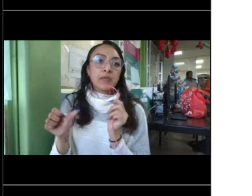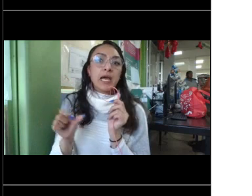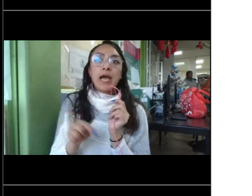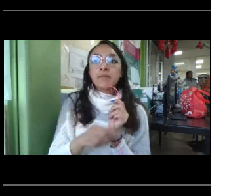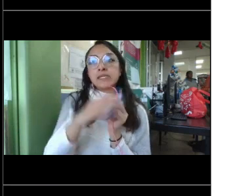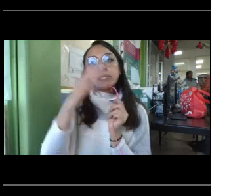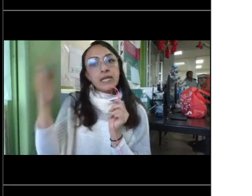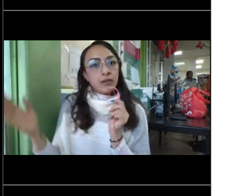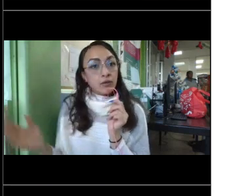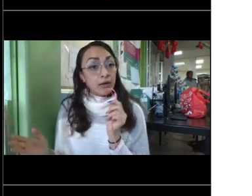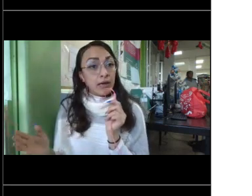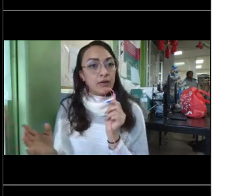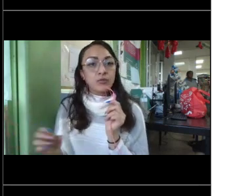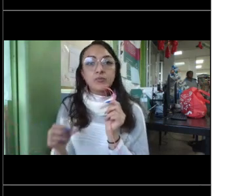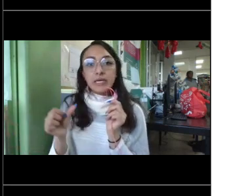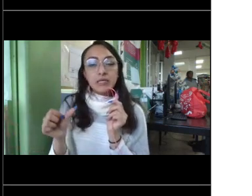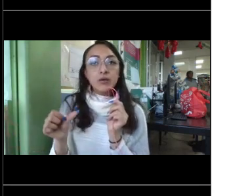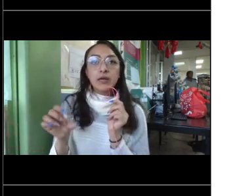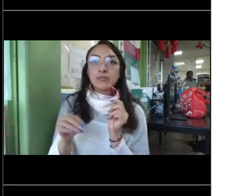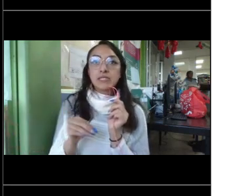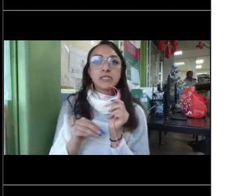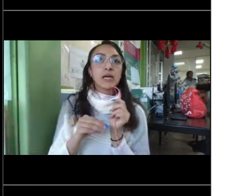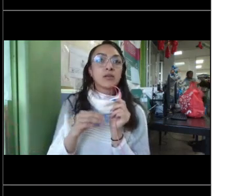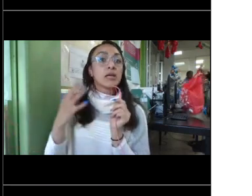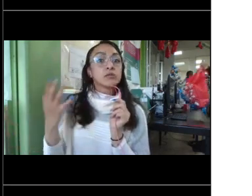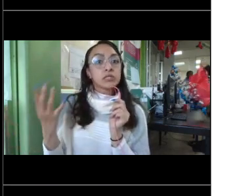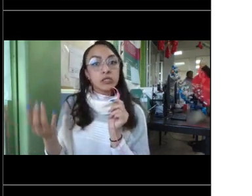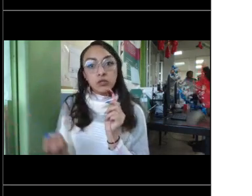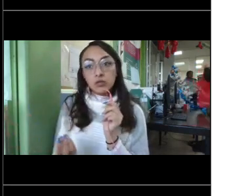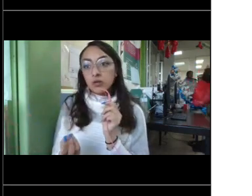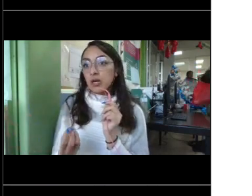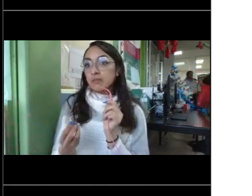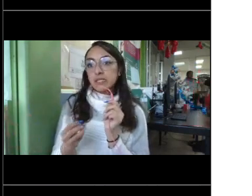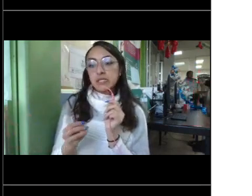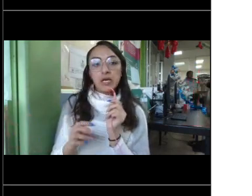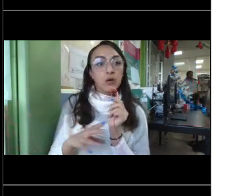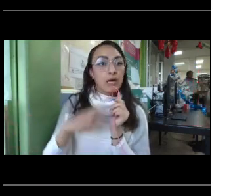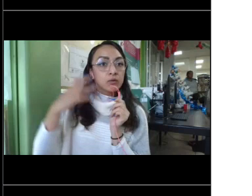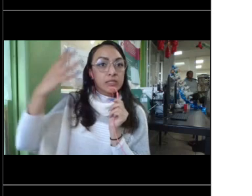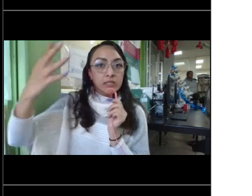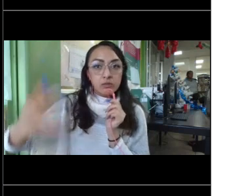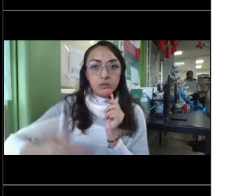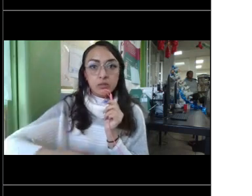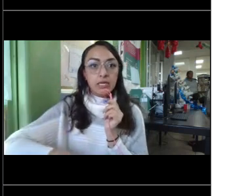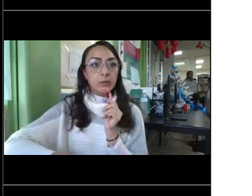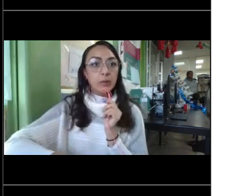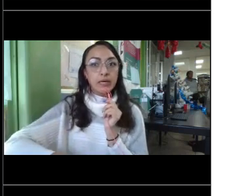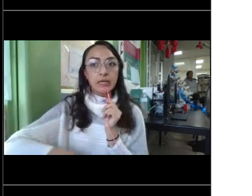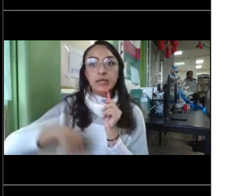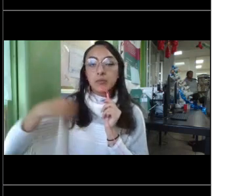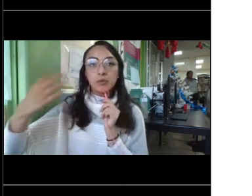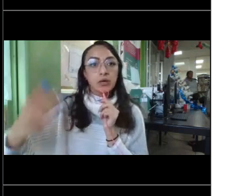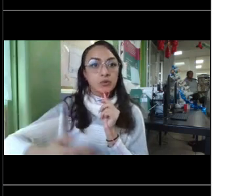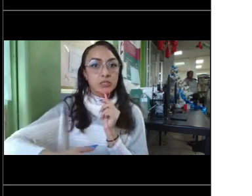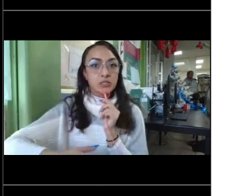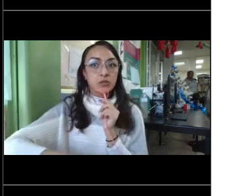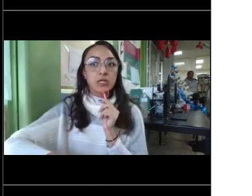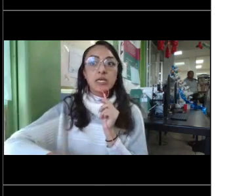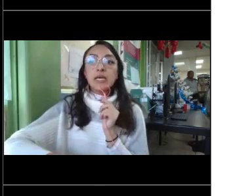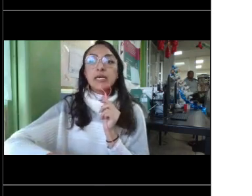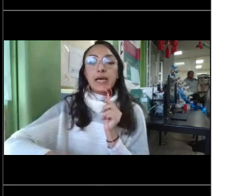anteriormente han visitado algún médico, han visitado algún psicólogo, han visitado alguna institución de lenguaje, de apoyo a